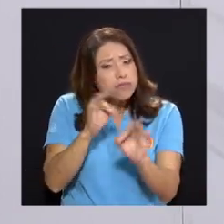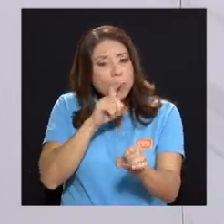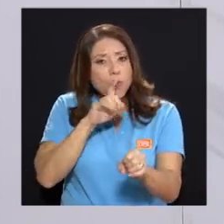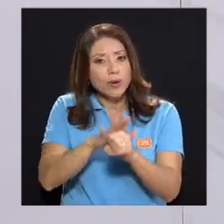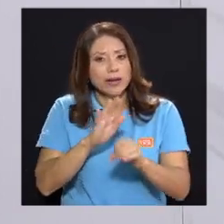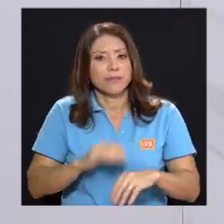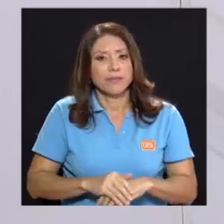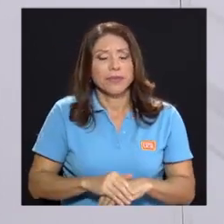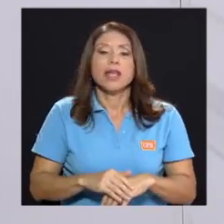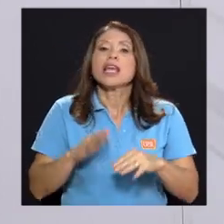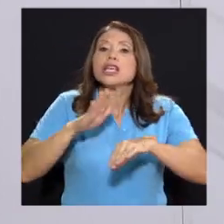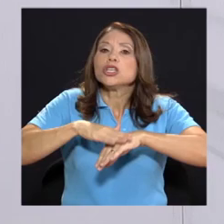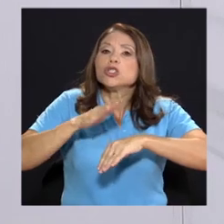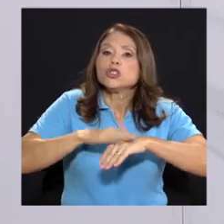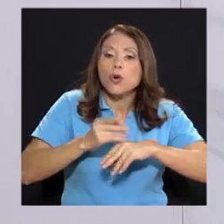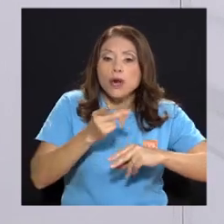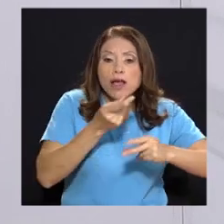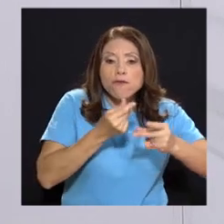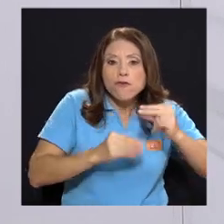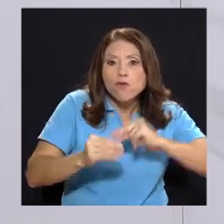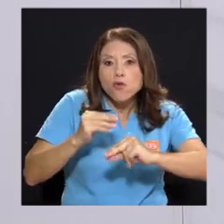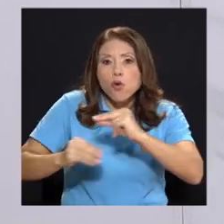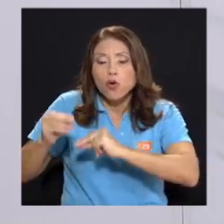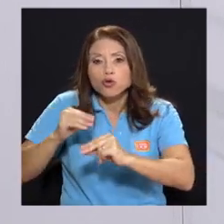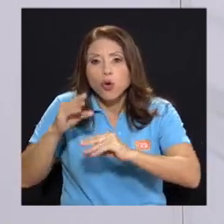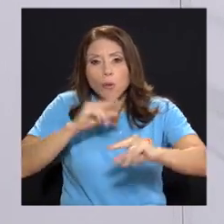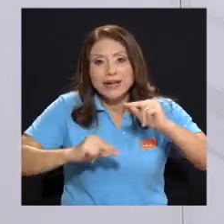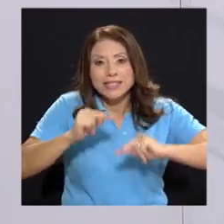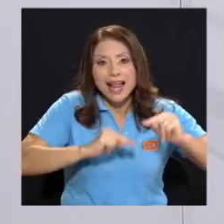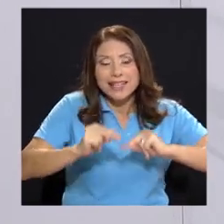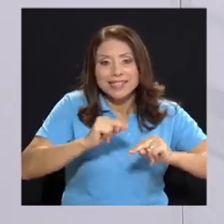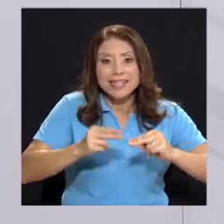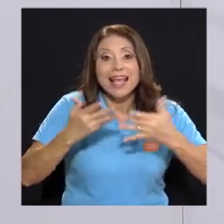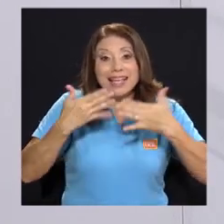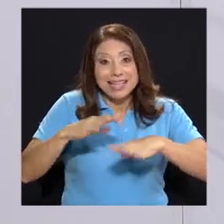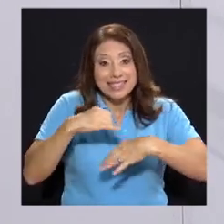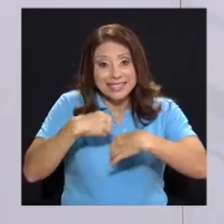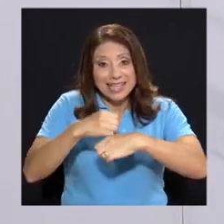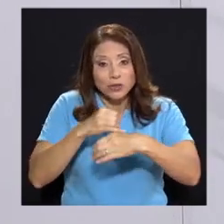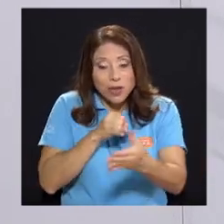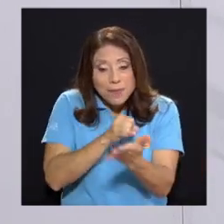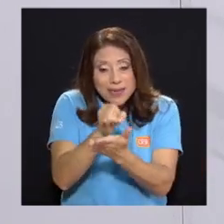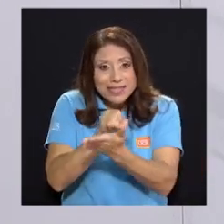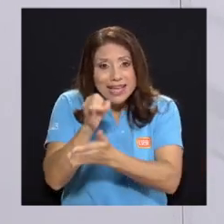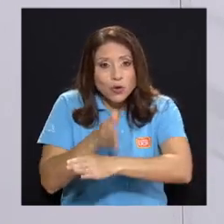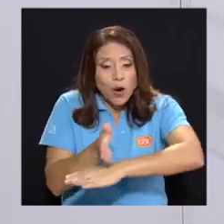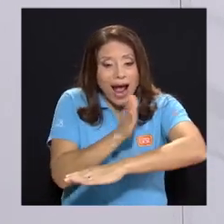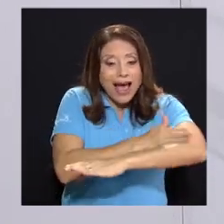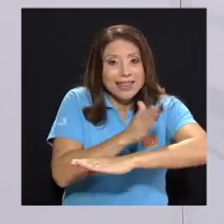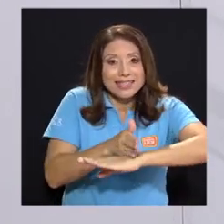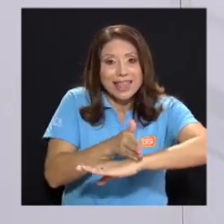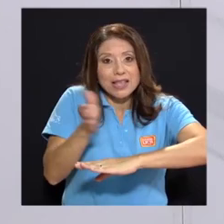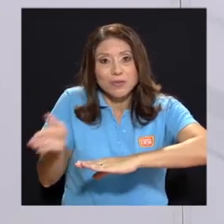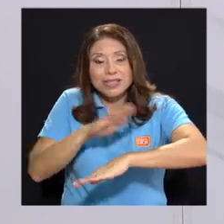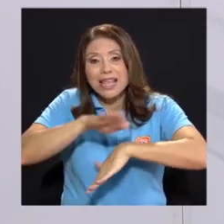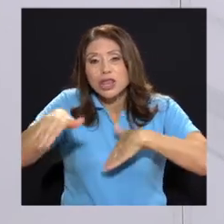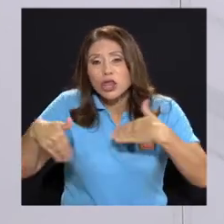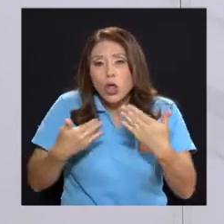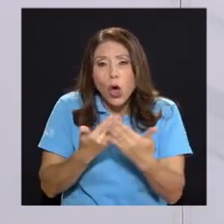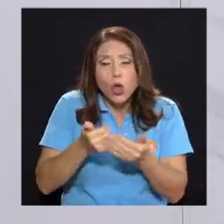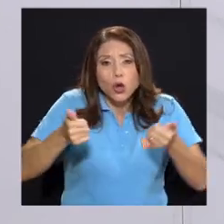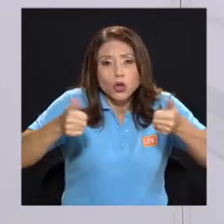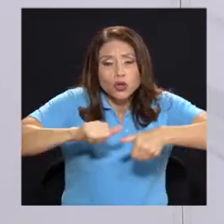y en materia de flujos comerciales que se hizo una investigación del antes y después de todos los tratados sabiendo que no podemos establecer